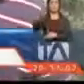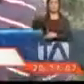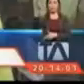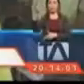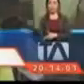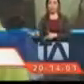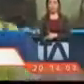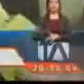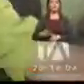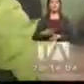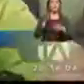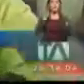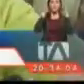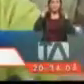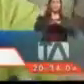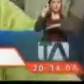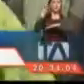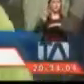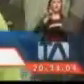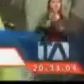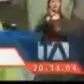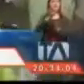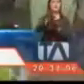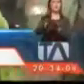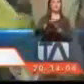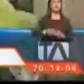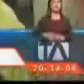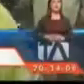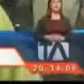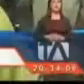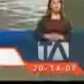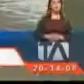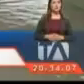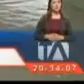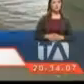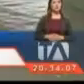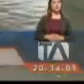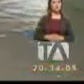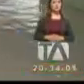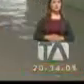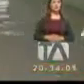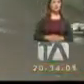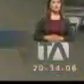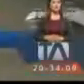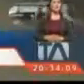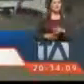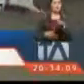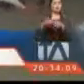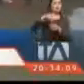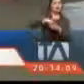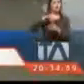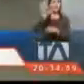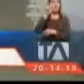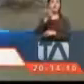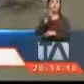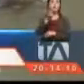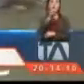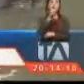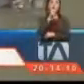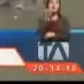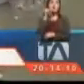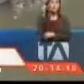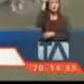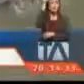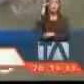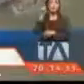se fueron al agua. Milagrosamente no se metió aquí, está rota, sino se matan. Para suerte de los ocupantes, dos adultos mayores, hubo